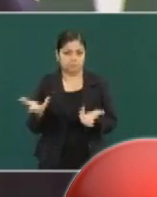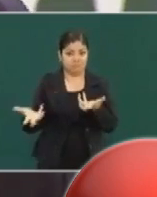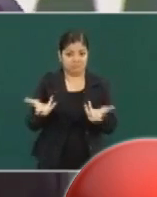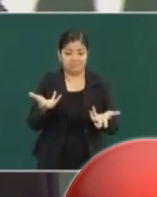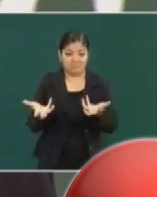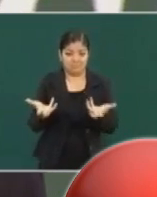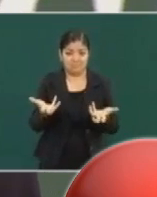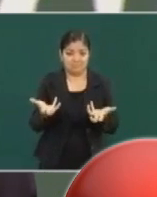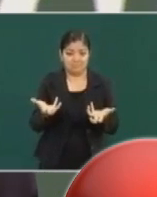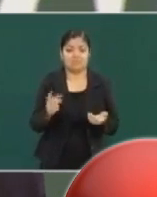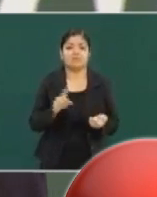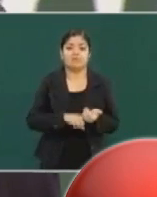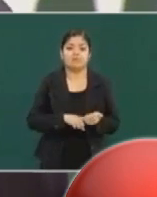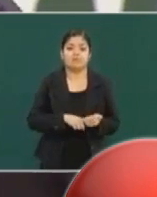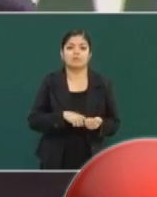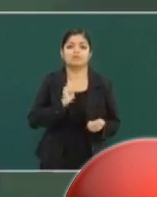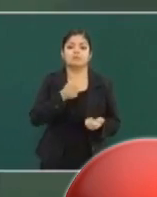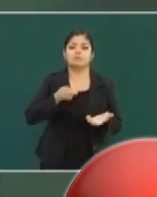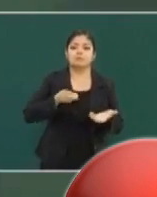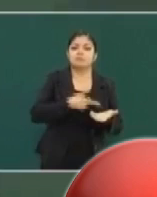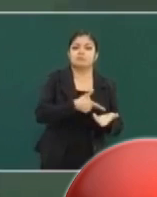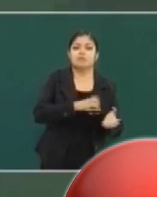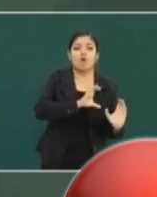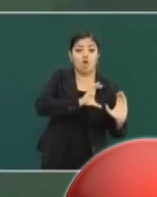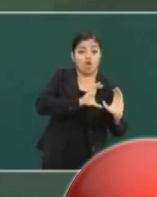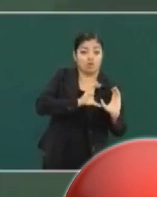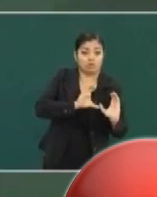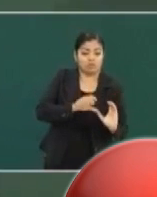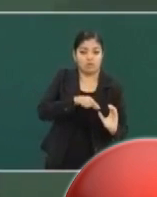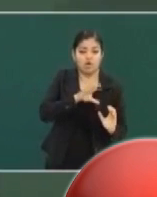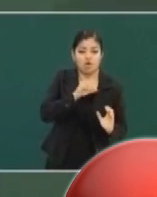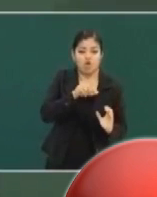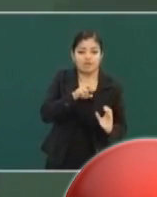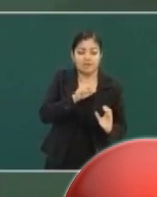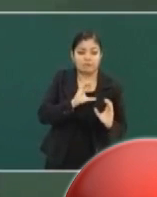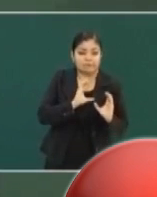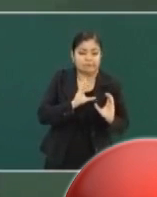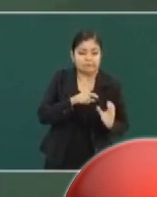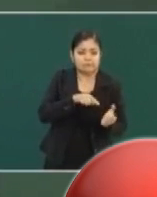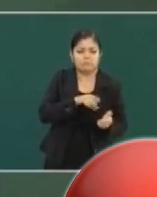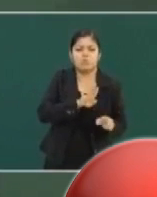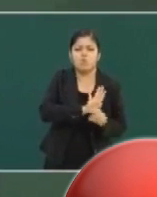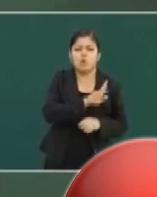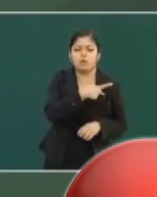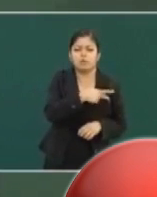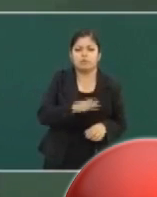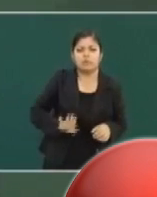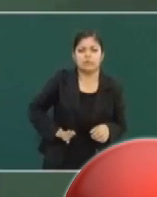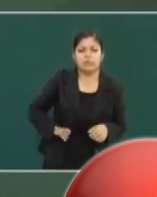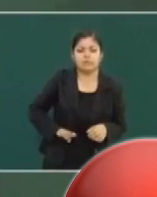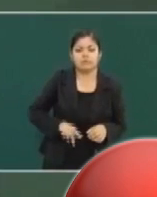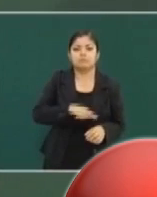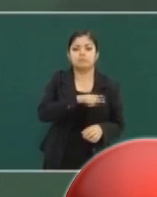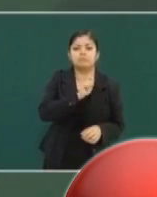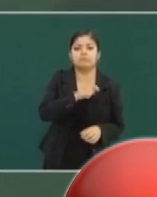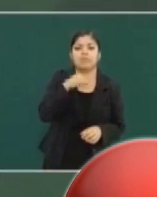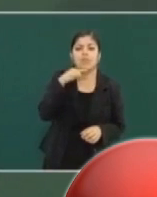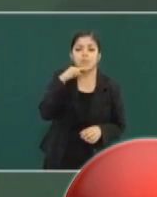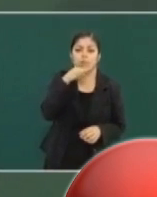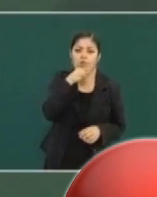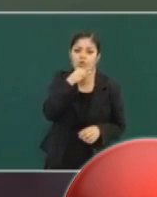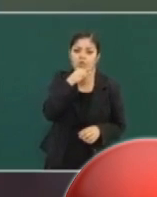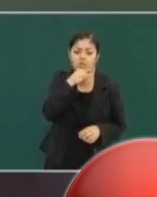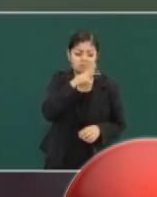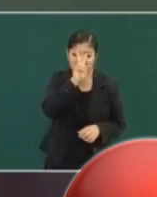entonces, una de las características del conservadurismo es la hipocresía. Esa es su